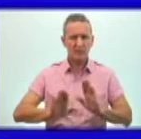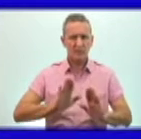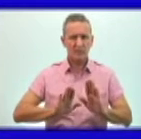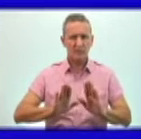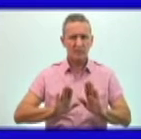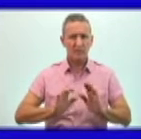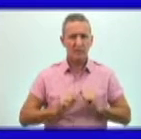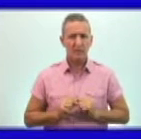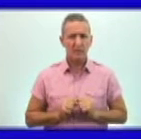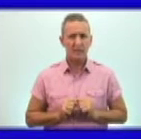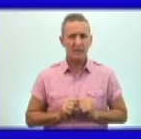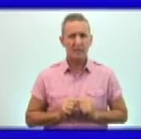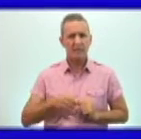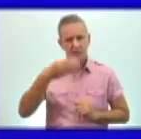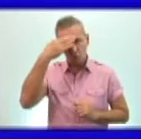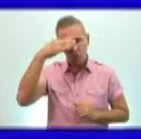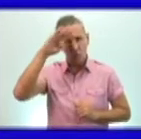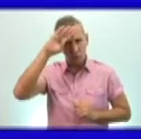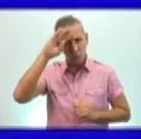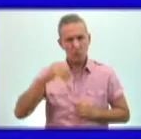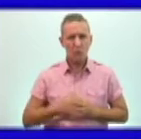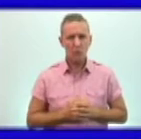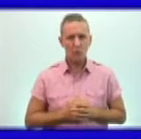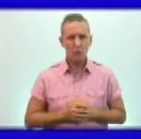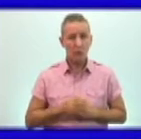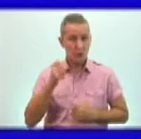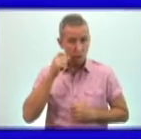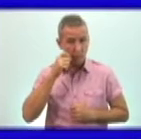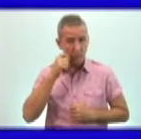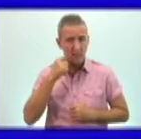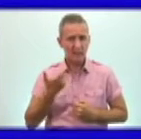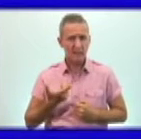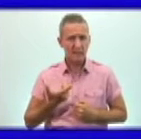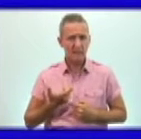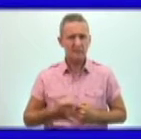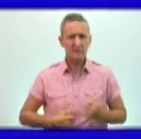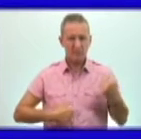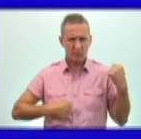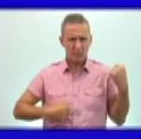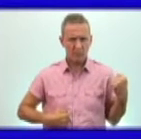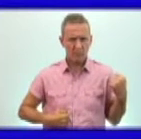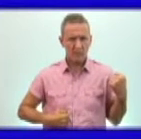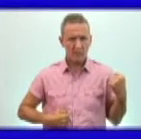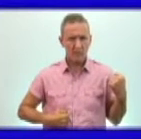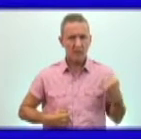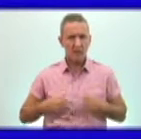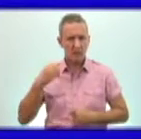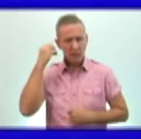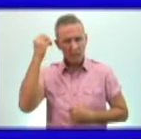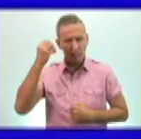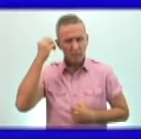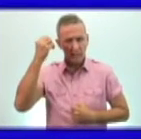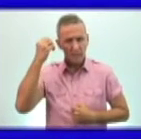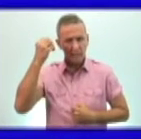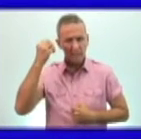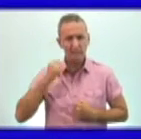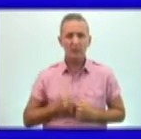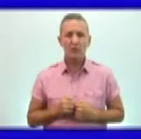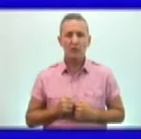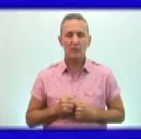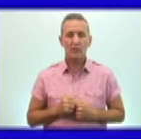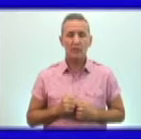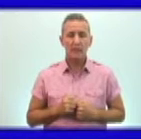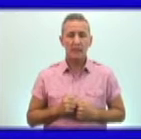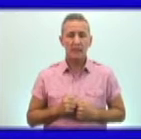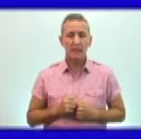ley de su república. Por lo tanto, Maceo era el militar, Maceo era el pensador, pero también Maceo era